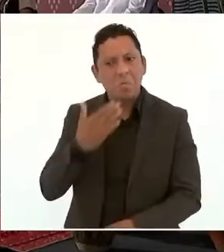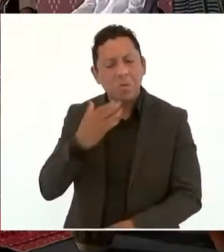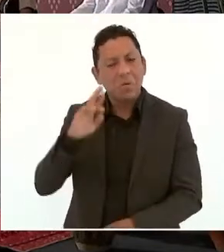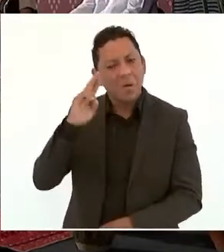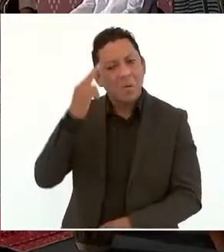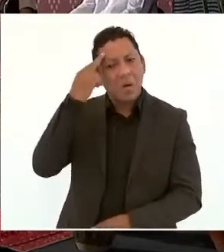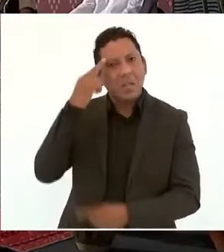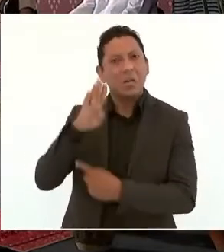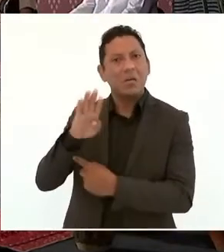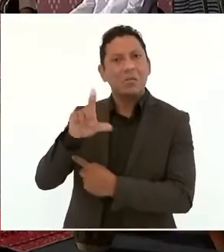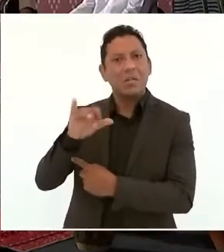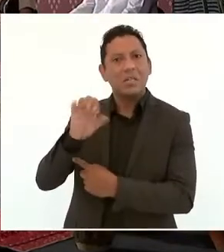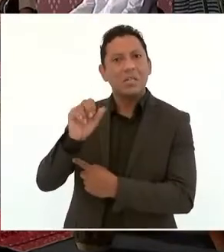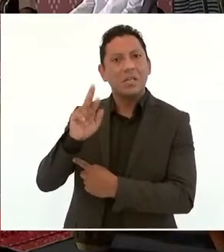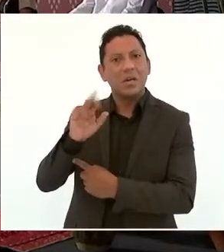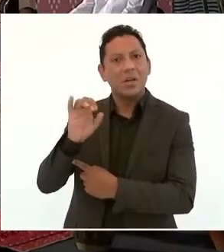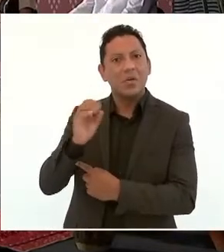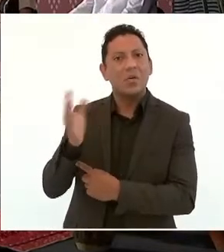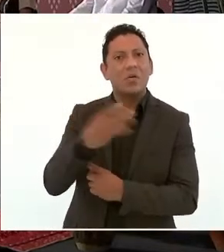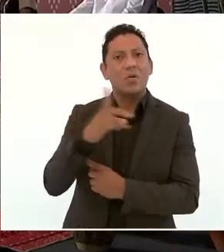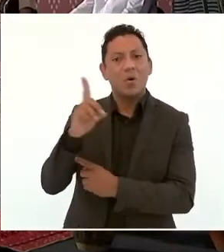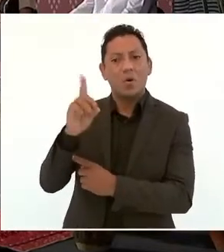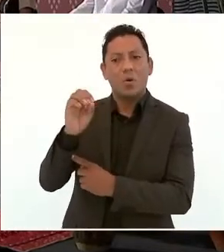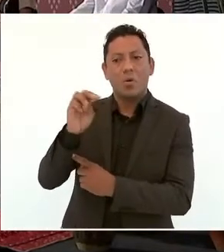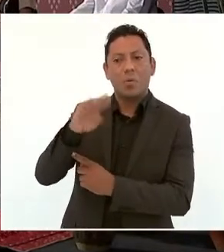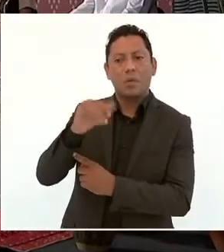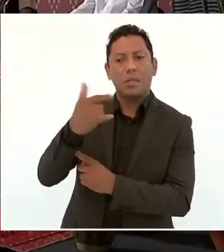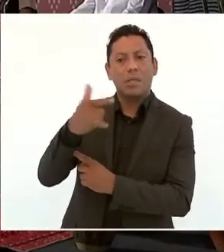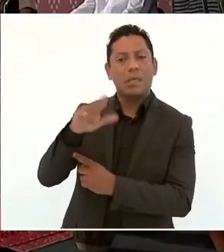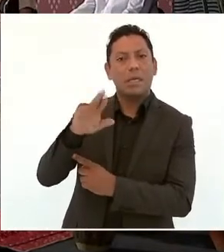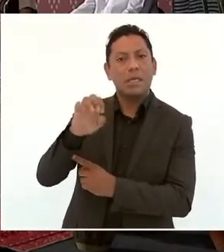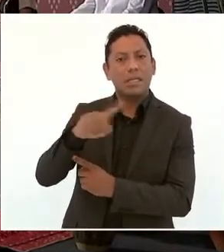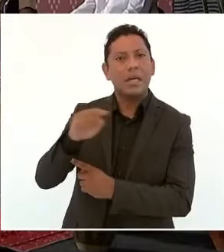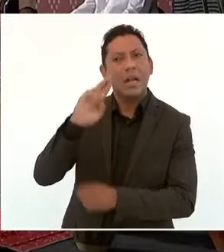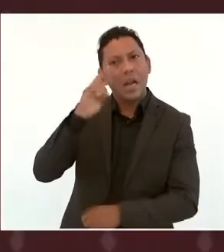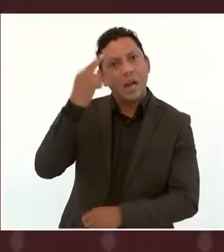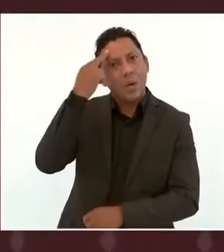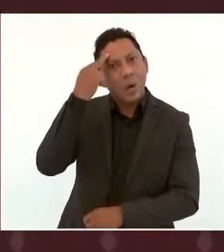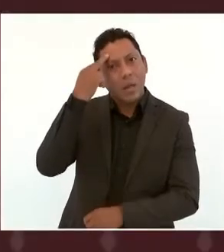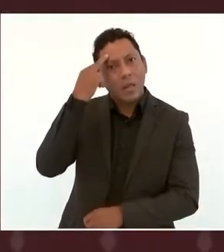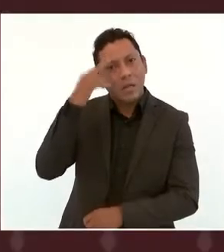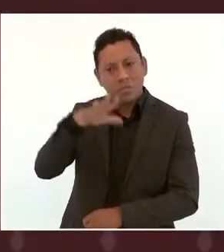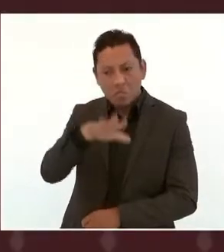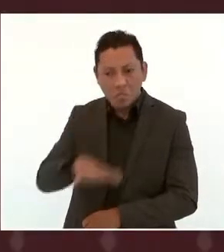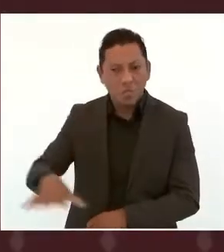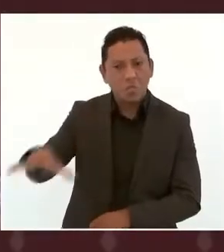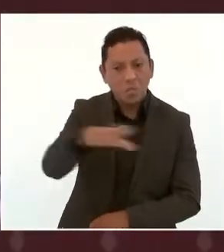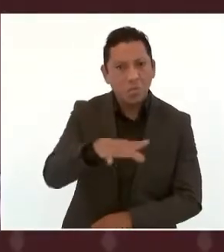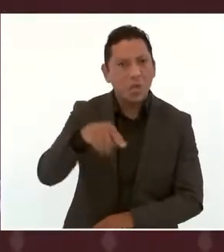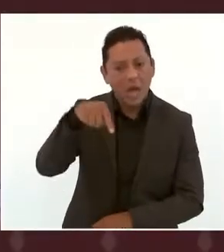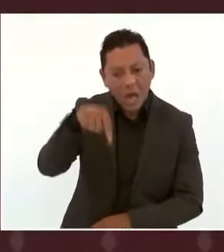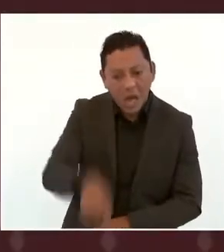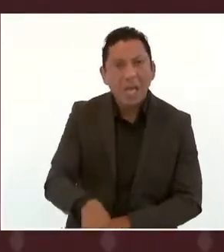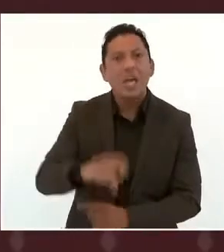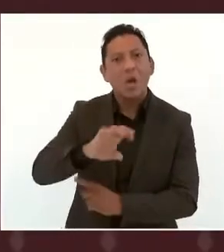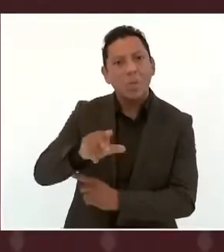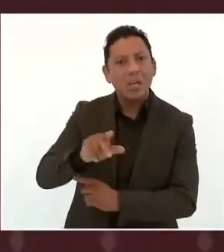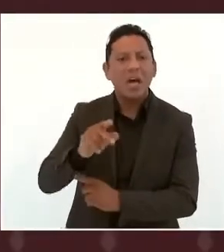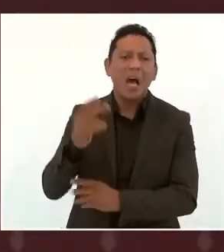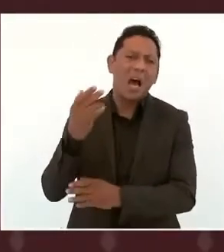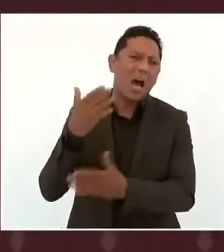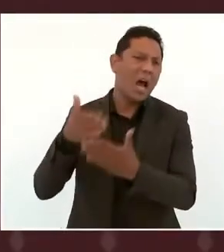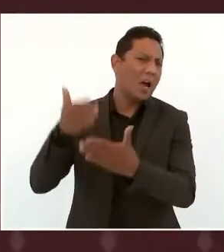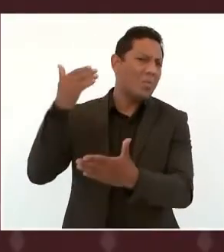Belisario Domínguez, y recordar que en su pueblo, en Comitán, hace